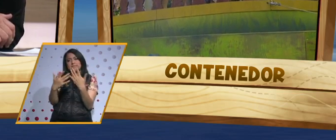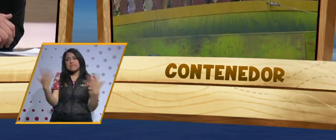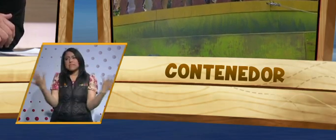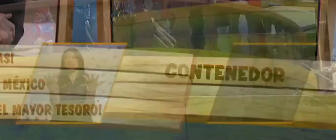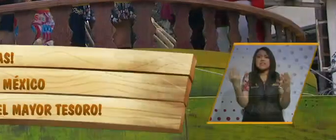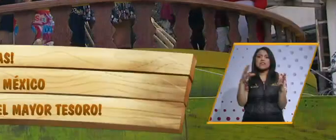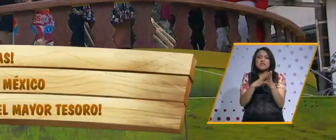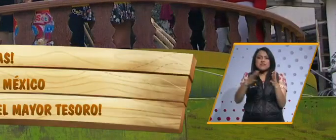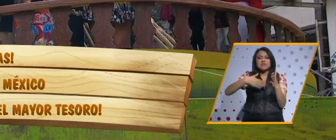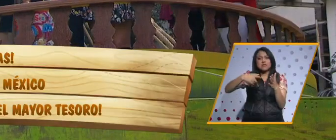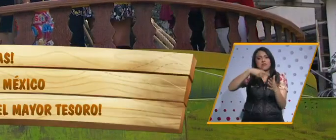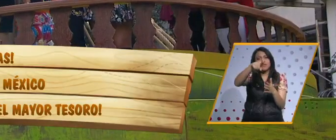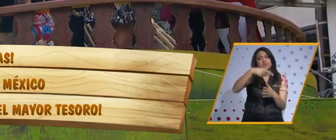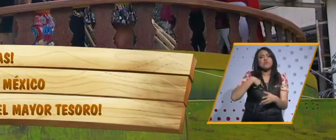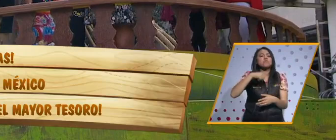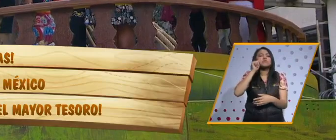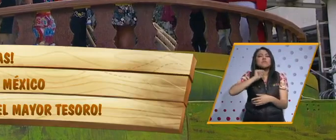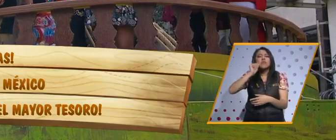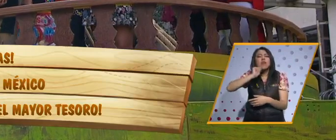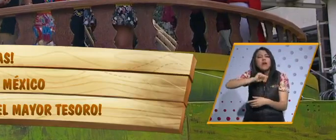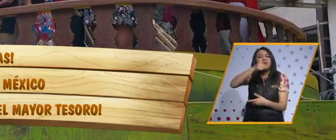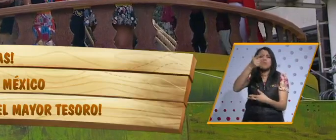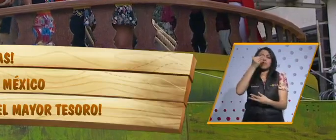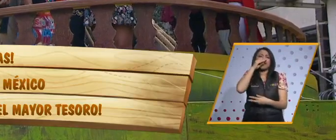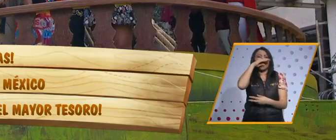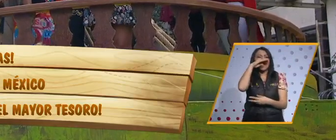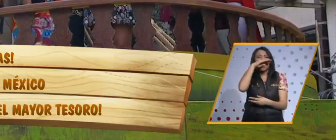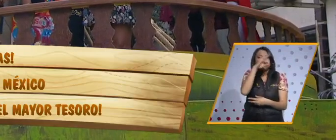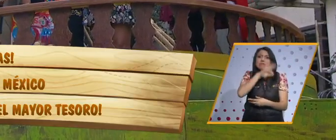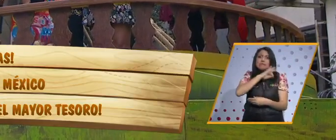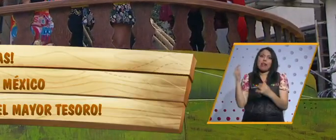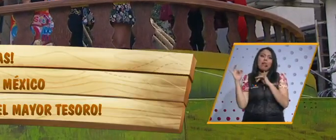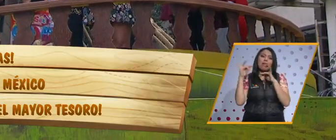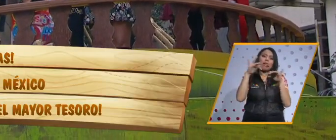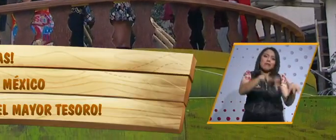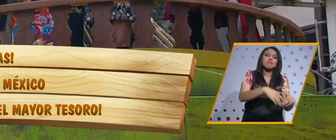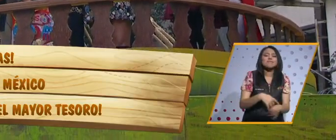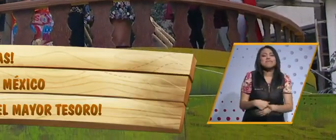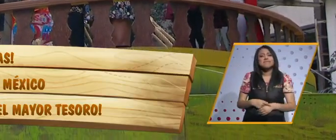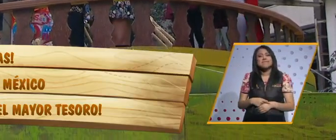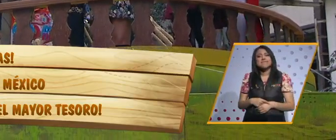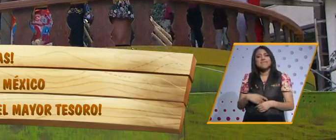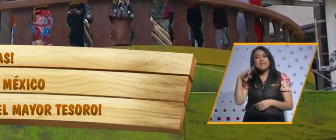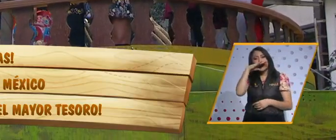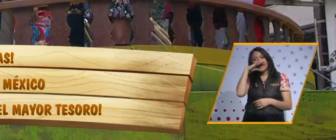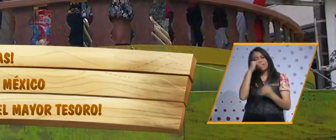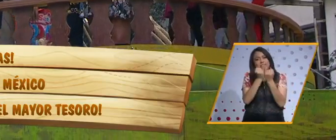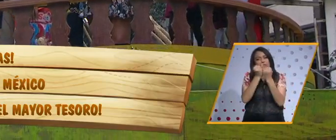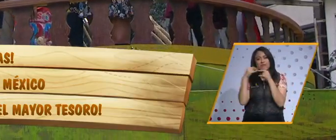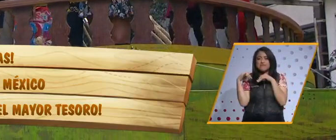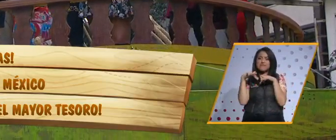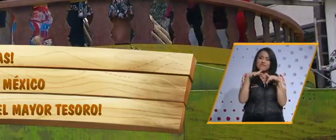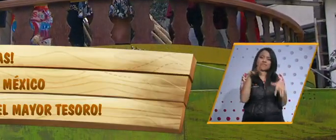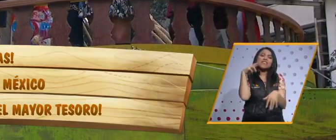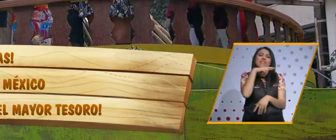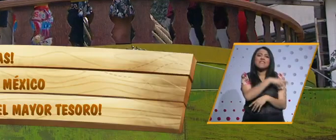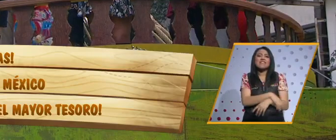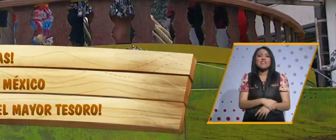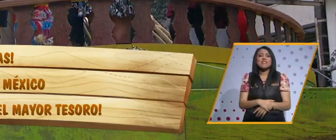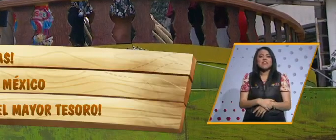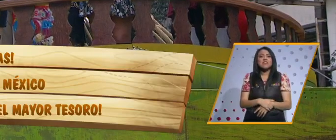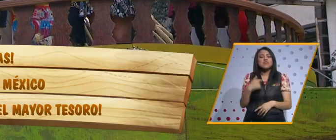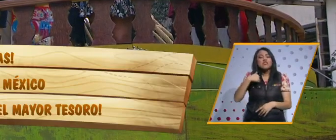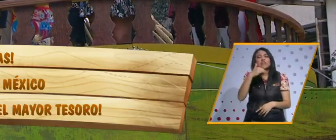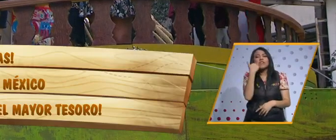comida, tío. A la gorra, claro, ni quien le corra a ustedes dos. Ahí, no, hombre. Van a comer muy bien. Pero yo creo que primero hay que